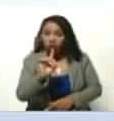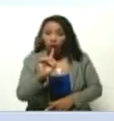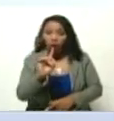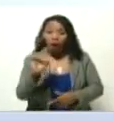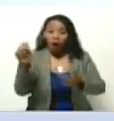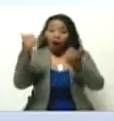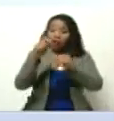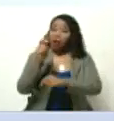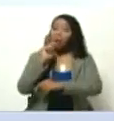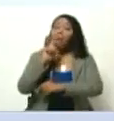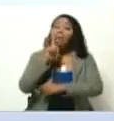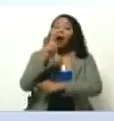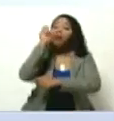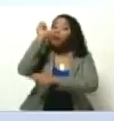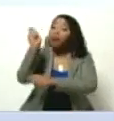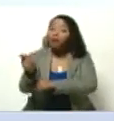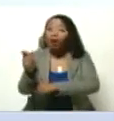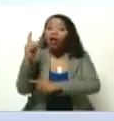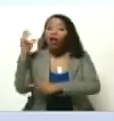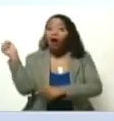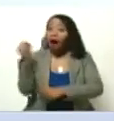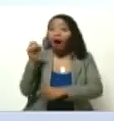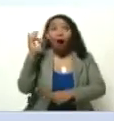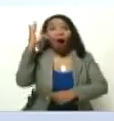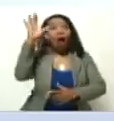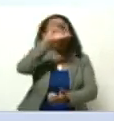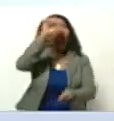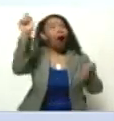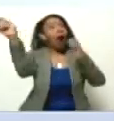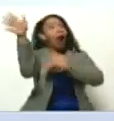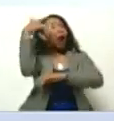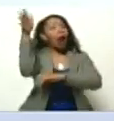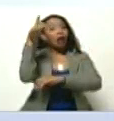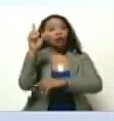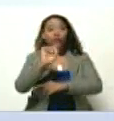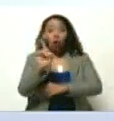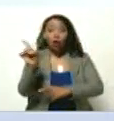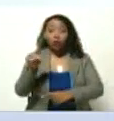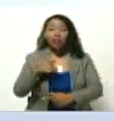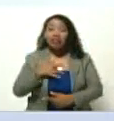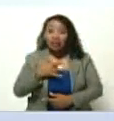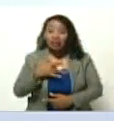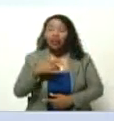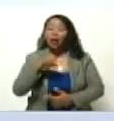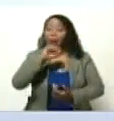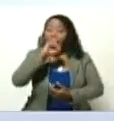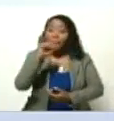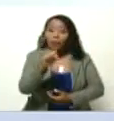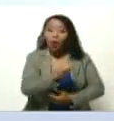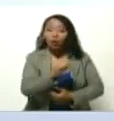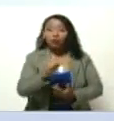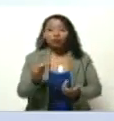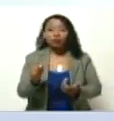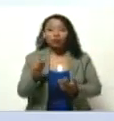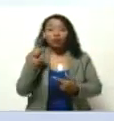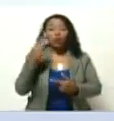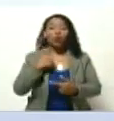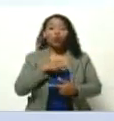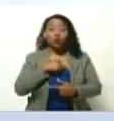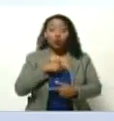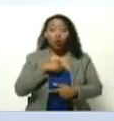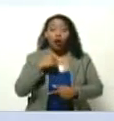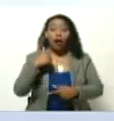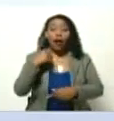mal pagado que trajeron para decir y volteé la bandera, no, no, no. Eso es sentimiento, eso es amor, por eso hemos